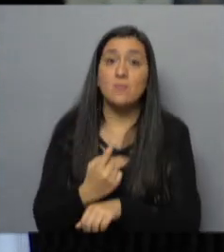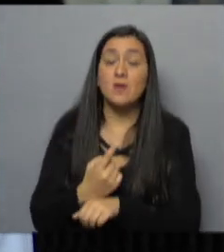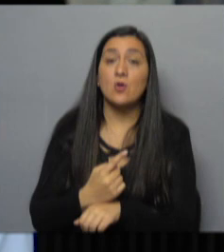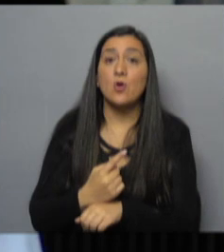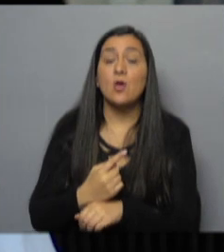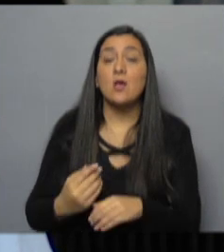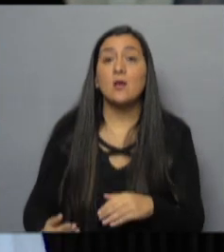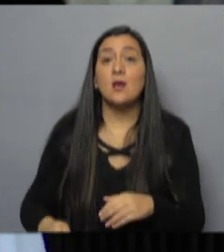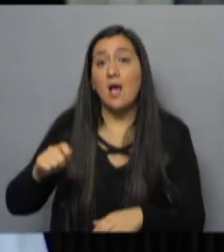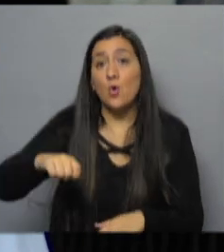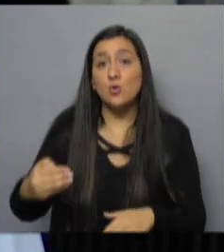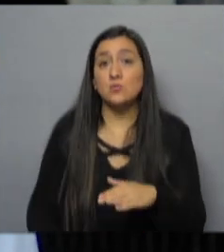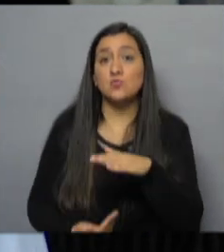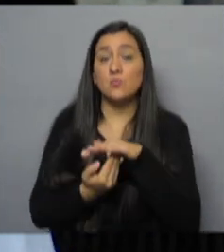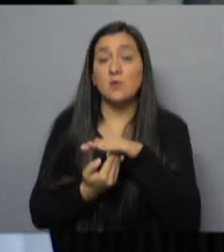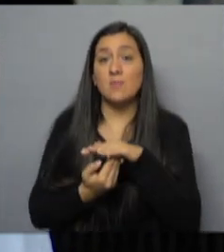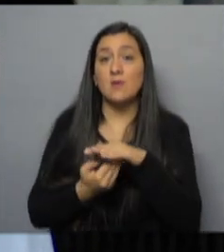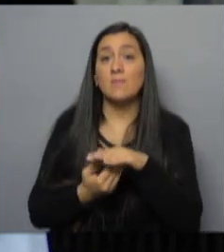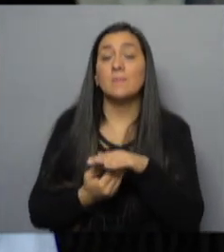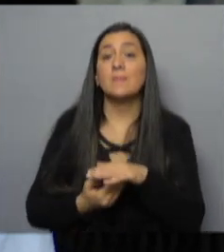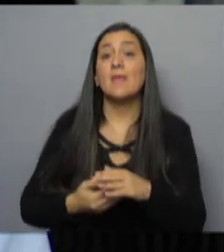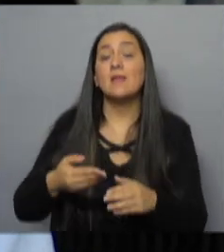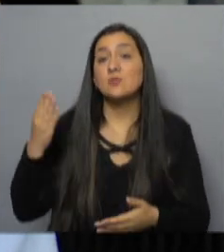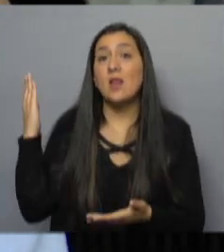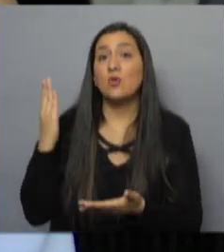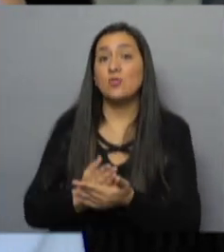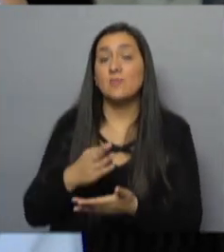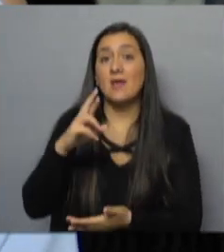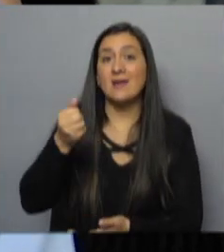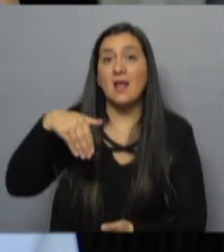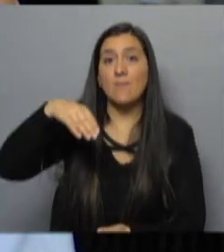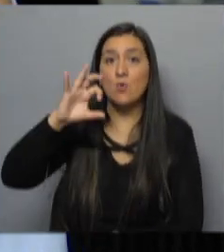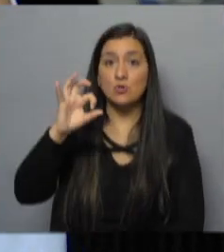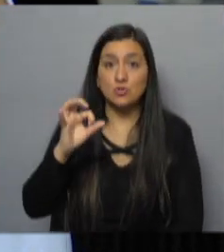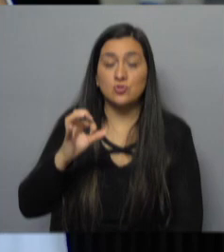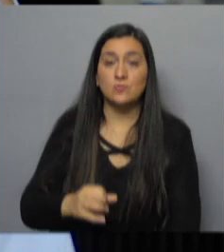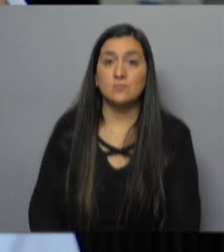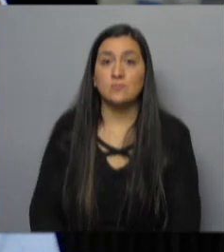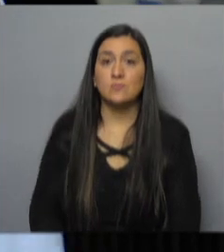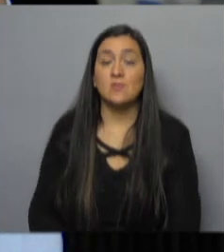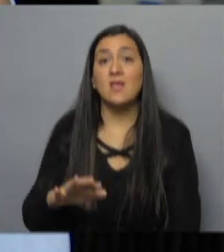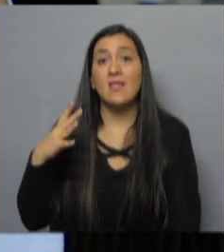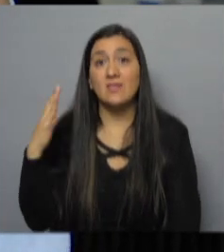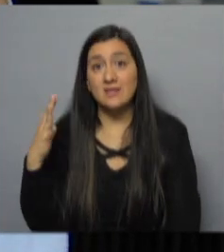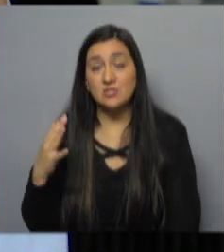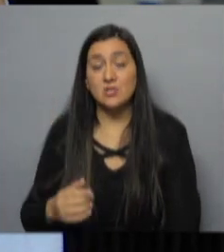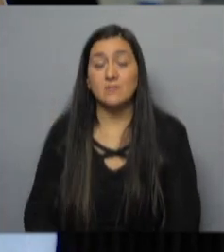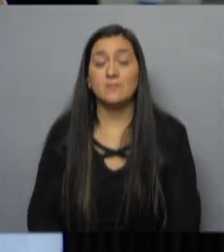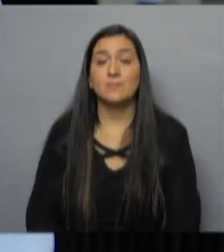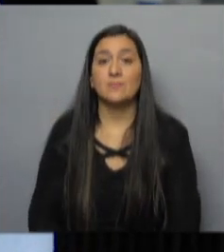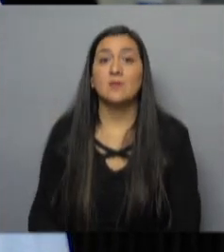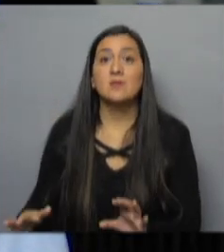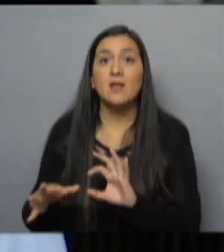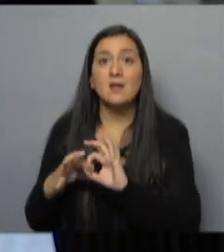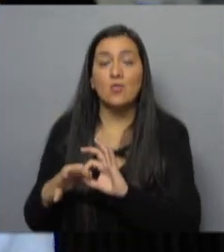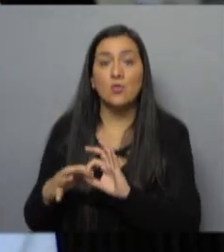Suprema de Justicia ratificó la condena por paramilitarismo de Luis Alfredo Ramos, aliado de la derecha y aliado del actual candidato